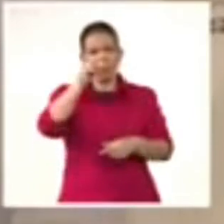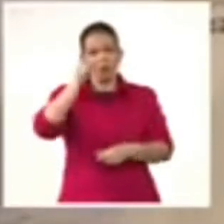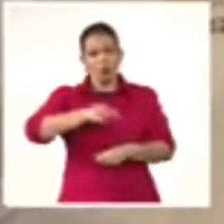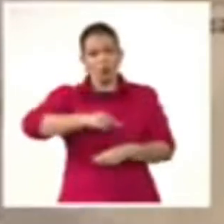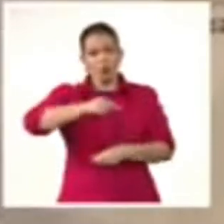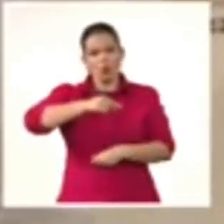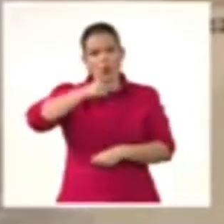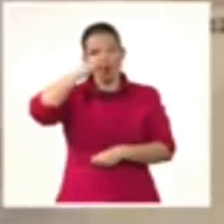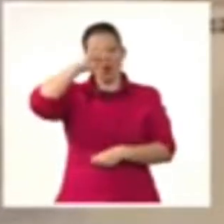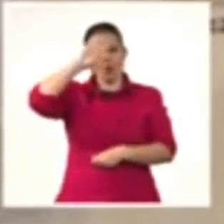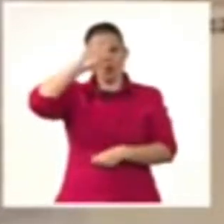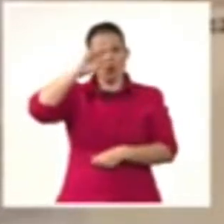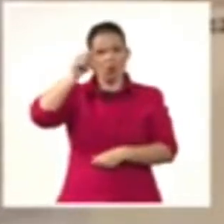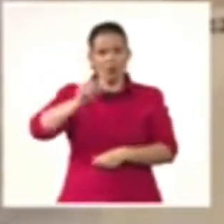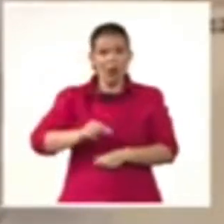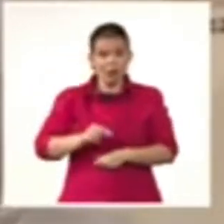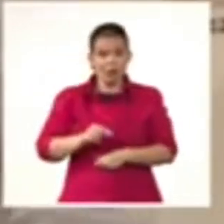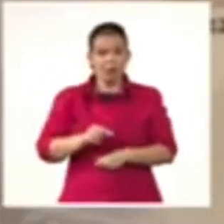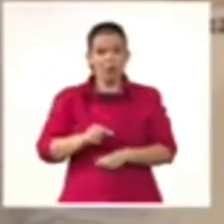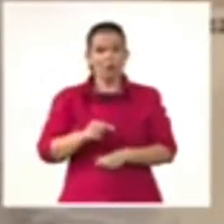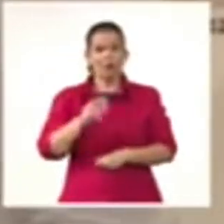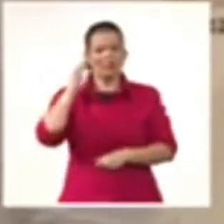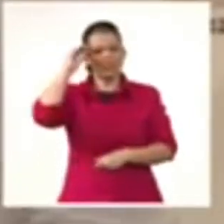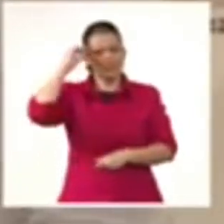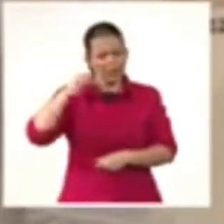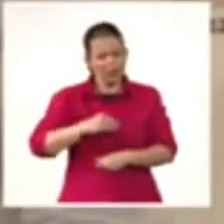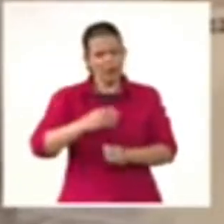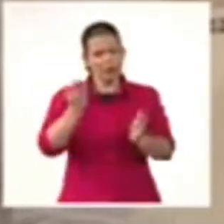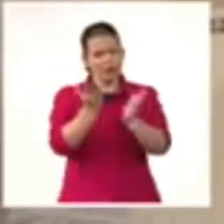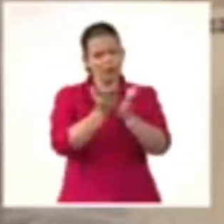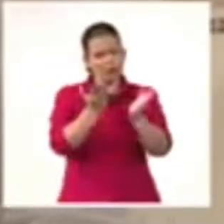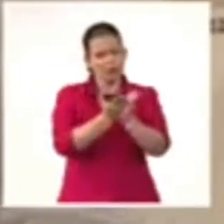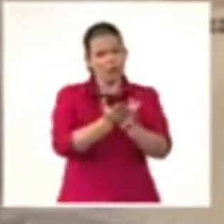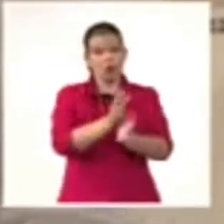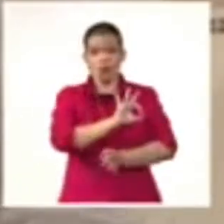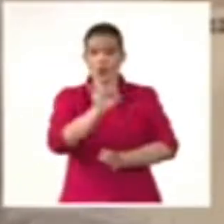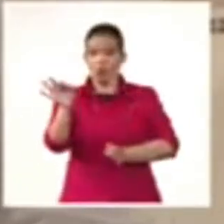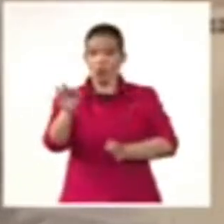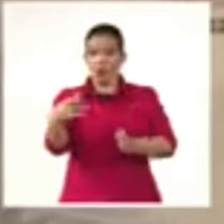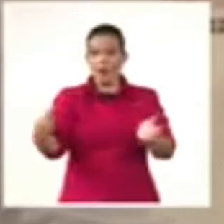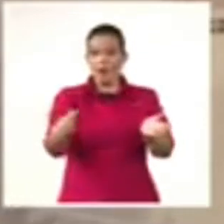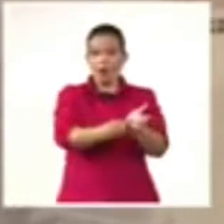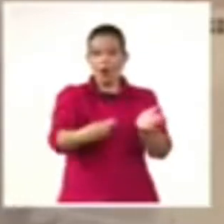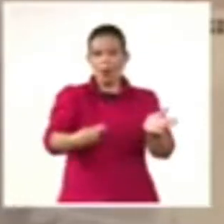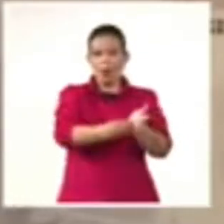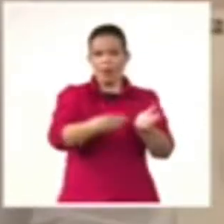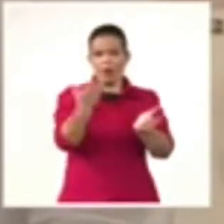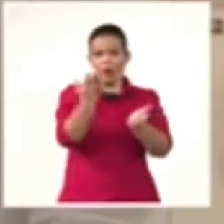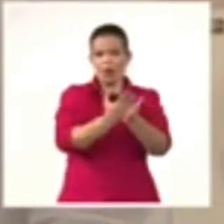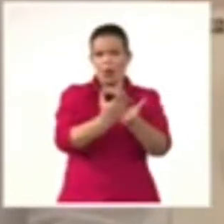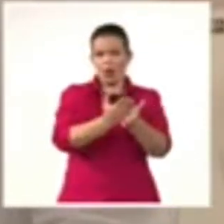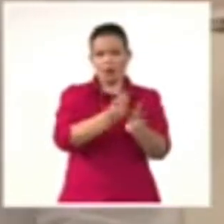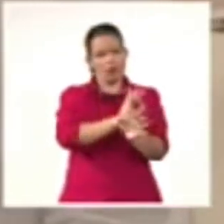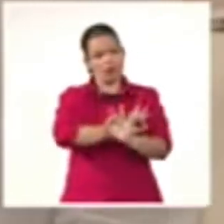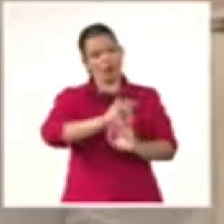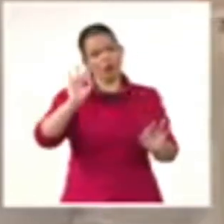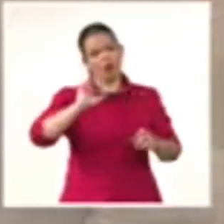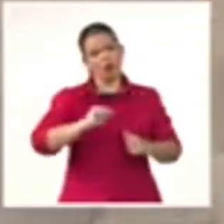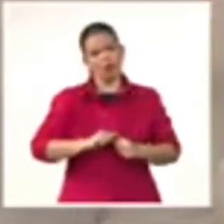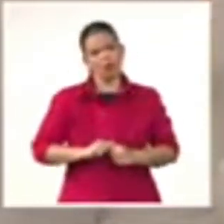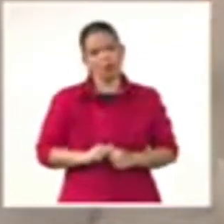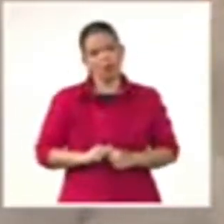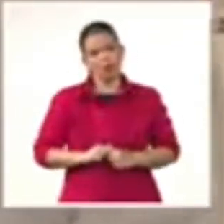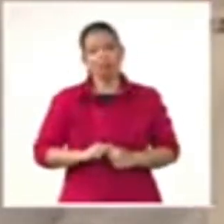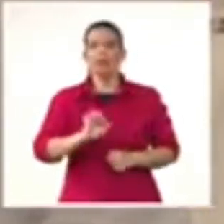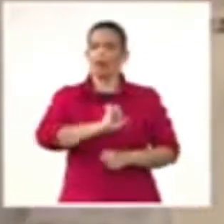los cuales sus familiares no tuvieron que pagar, incluso estudios especializados de altísimo nivel que